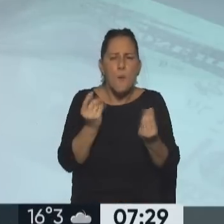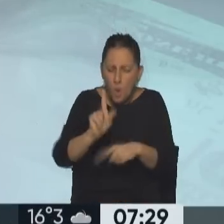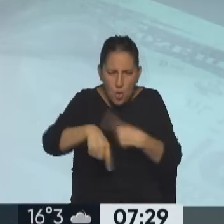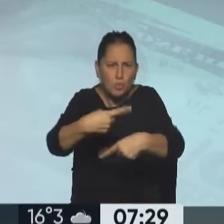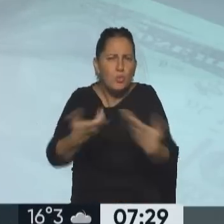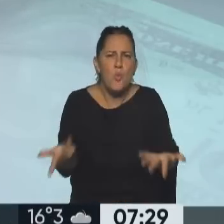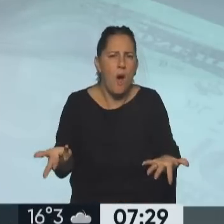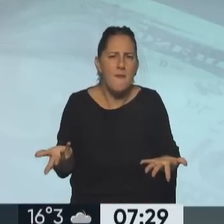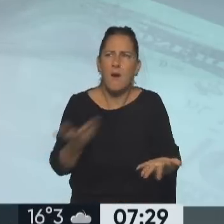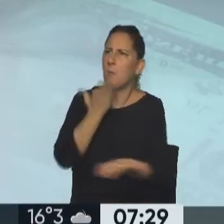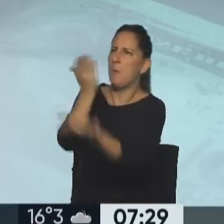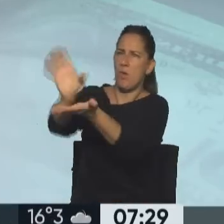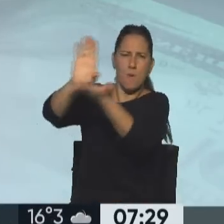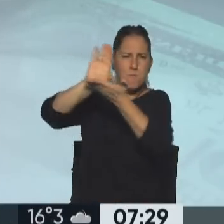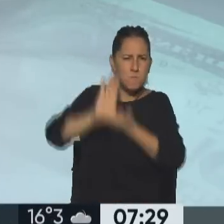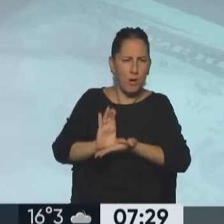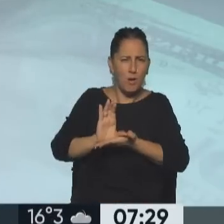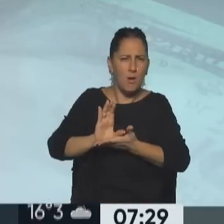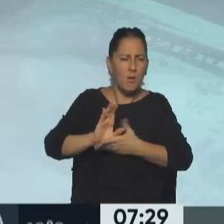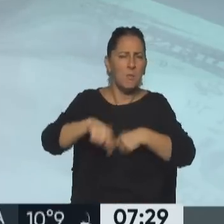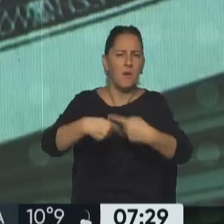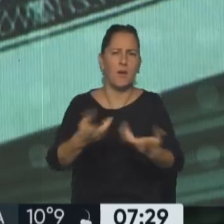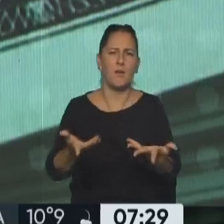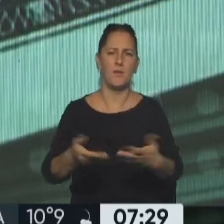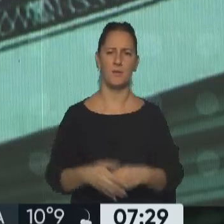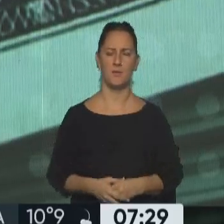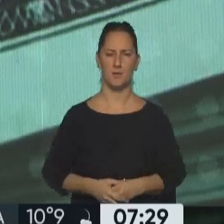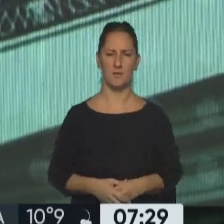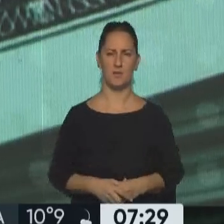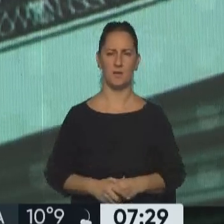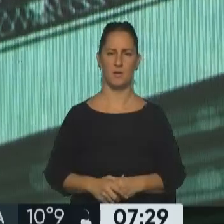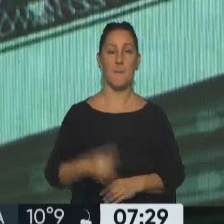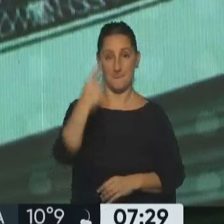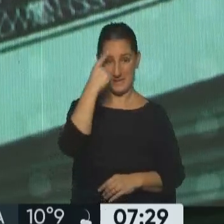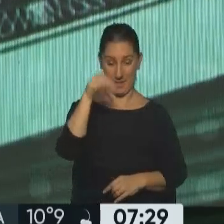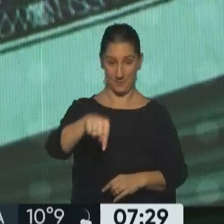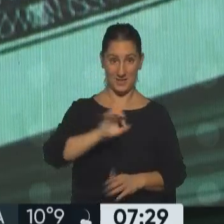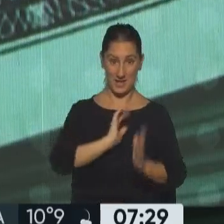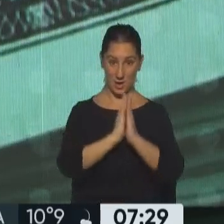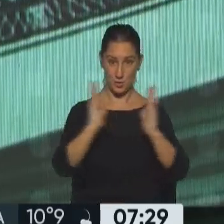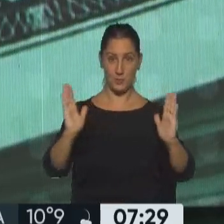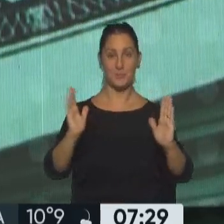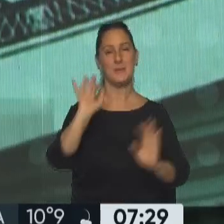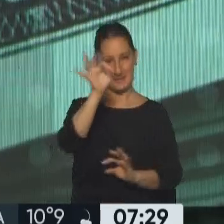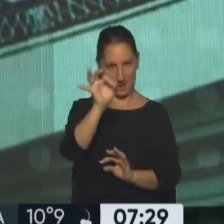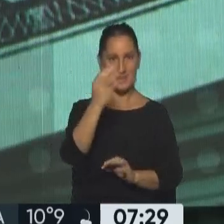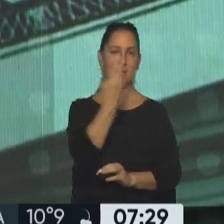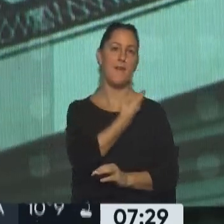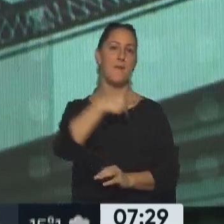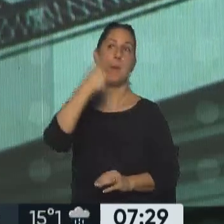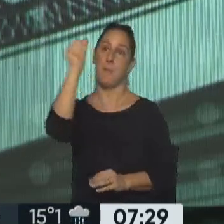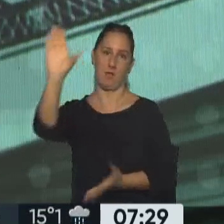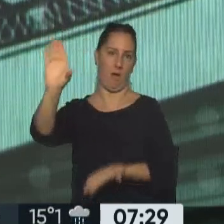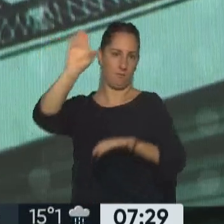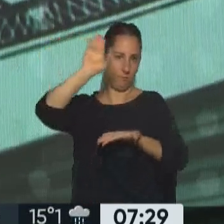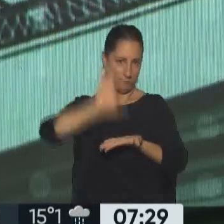seguir adelante? ¿Cómo se lleva adelante? Bueno, es Bueno, difícil, a ¿no? ver, pensá que este año tenemos que pagar, vos sabés que el Fondo Monetario te da la plata,